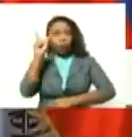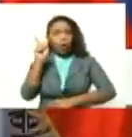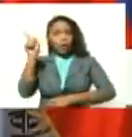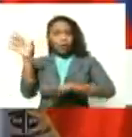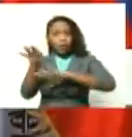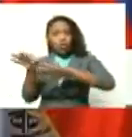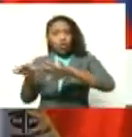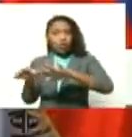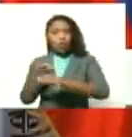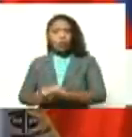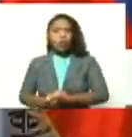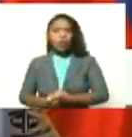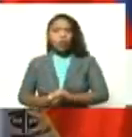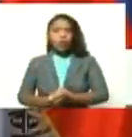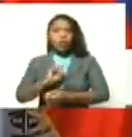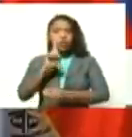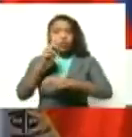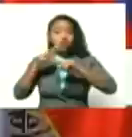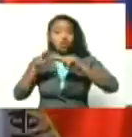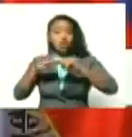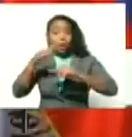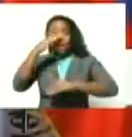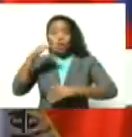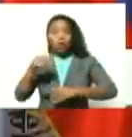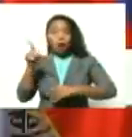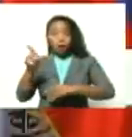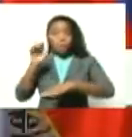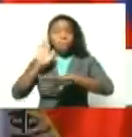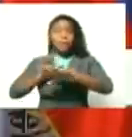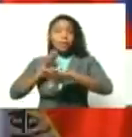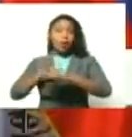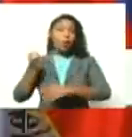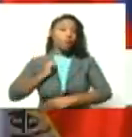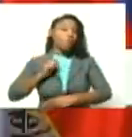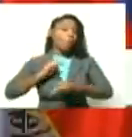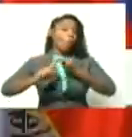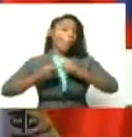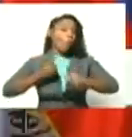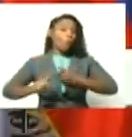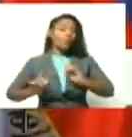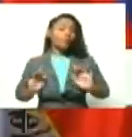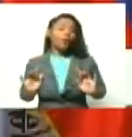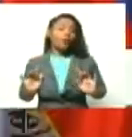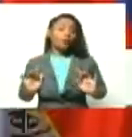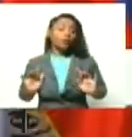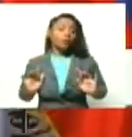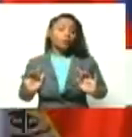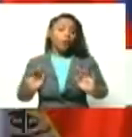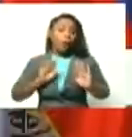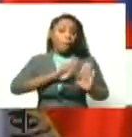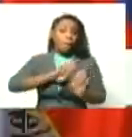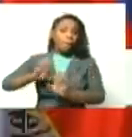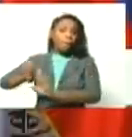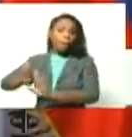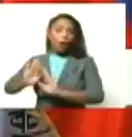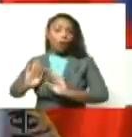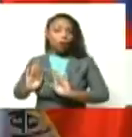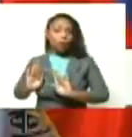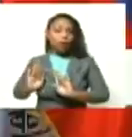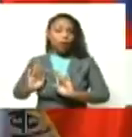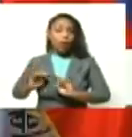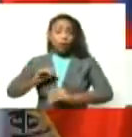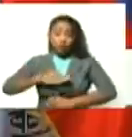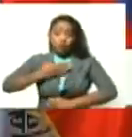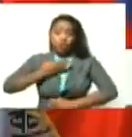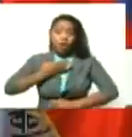Roja, y había un niño menor de edad, ahí pudo haber ocurrido cualquier cosa. Aparte de lo que